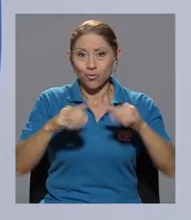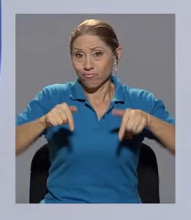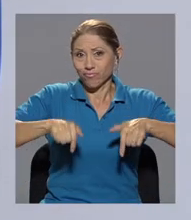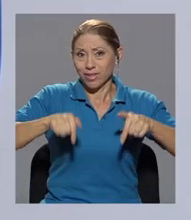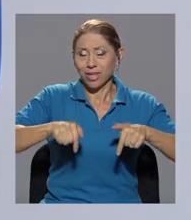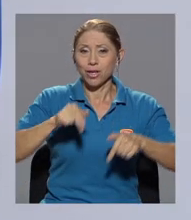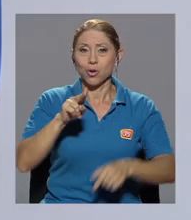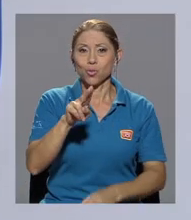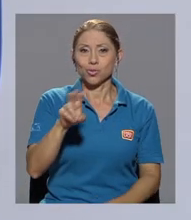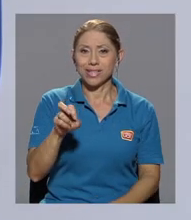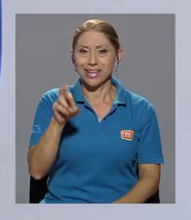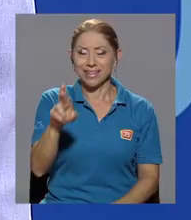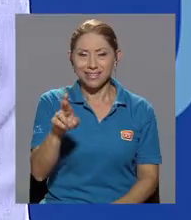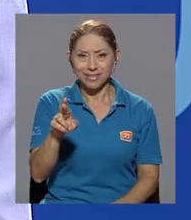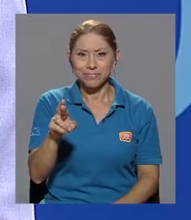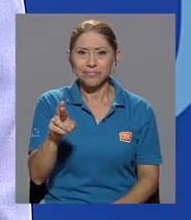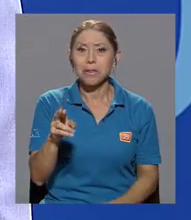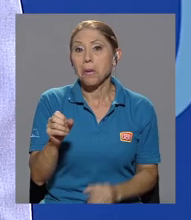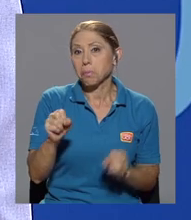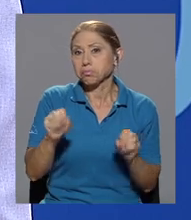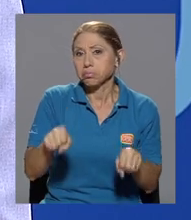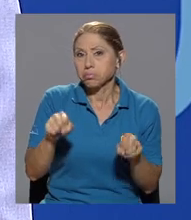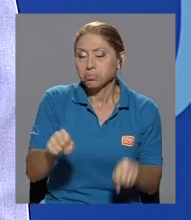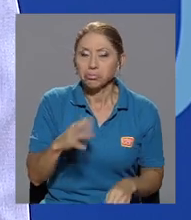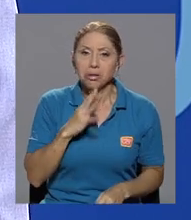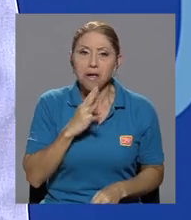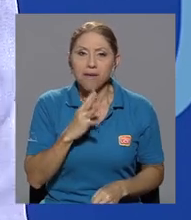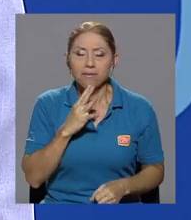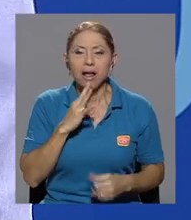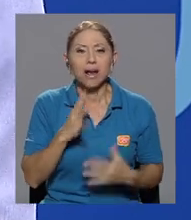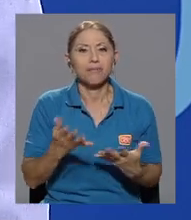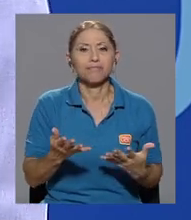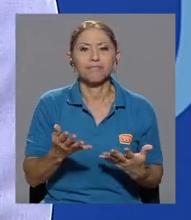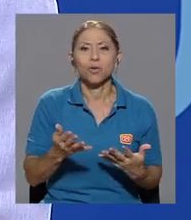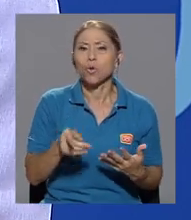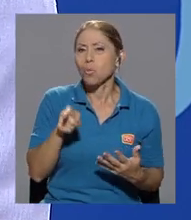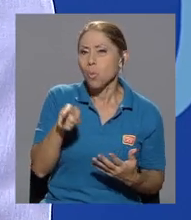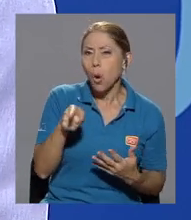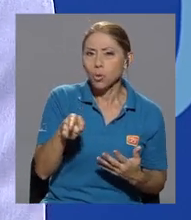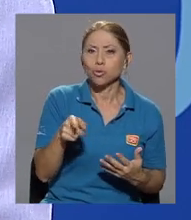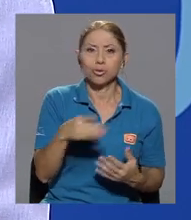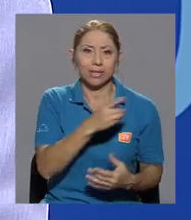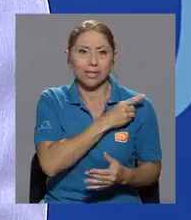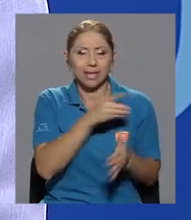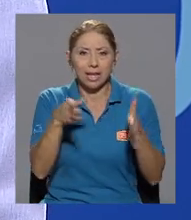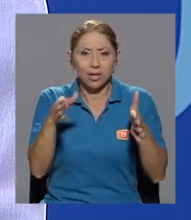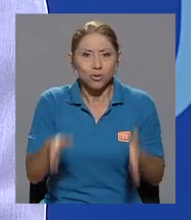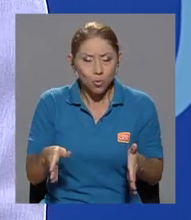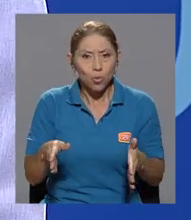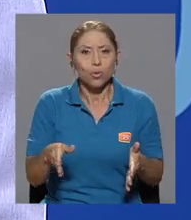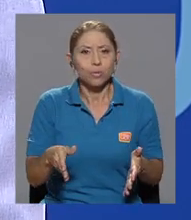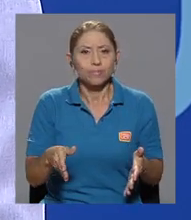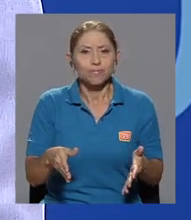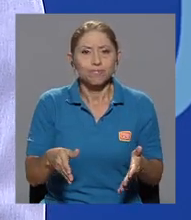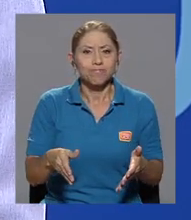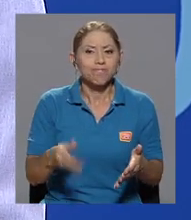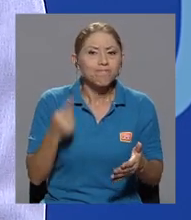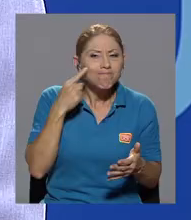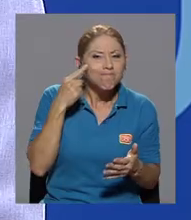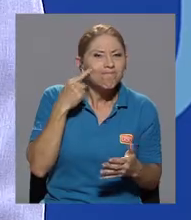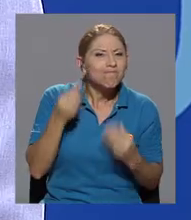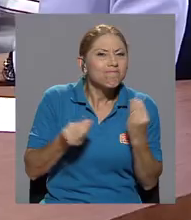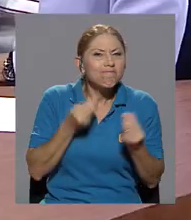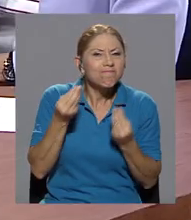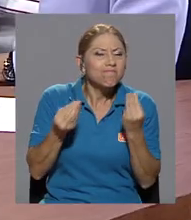eso me da un poco pie a hablar de cómo visualizar voz como director y que le espera a la